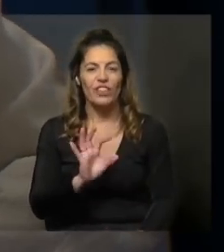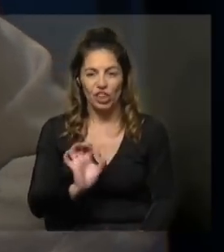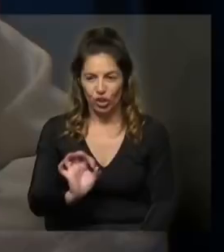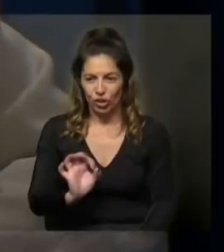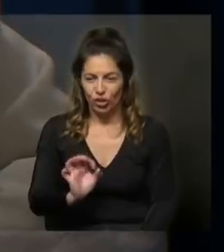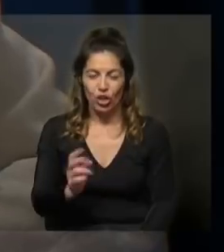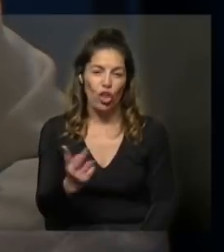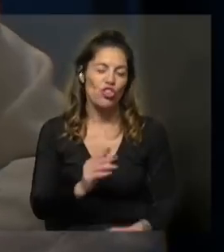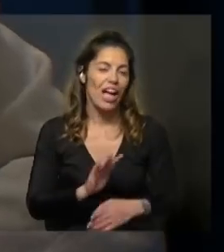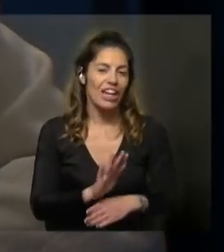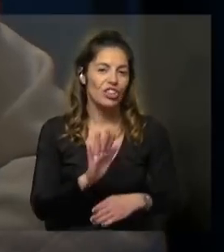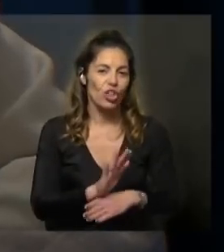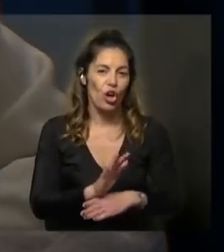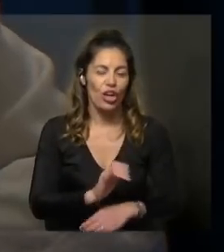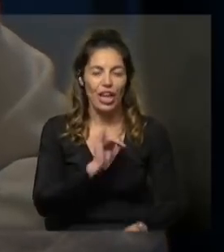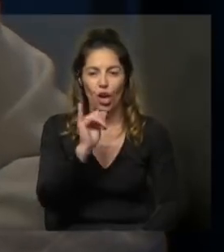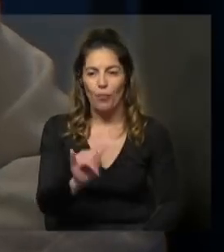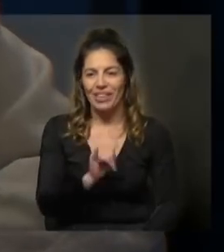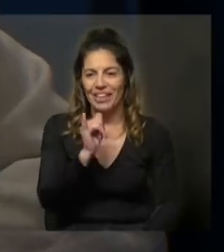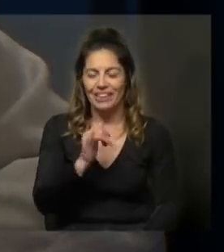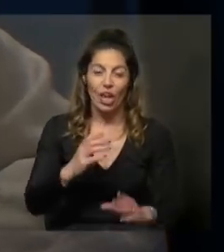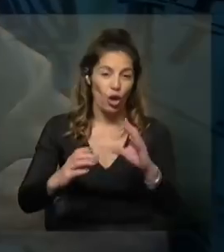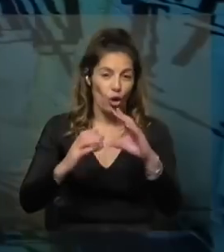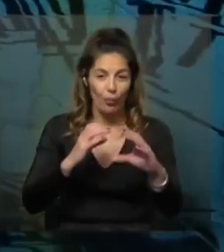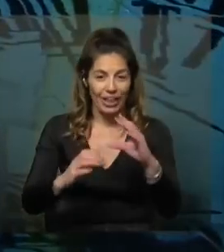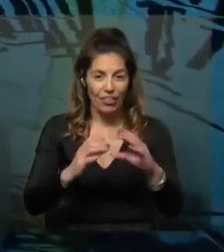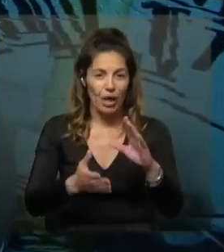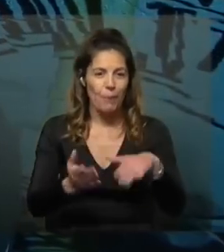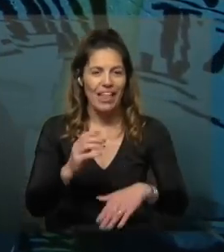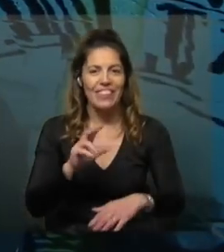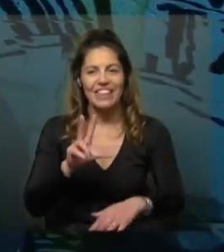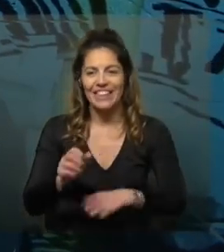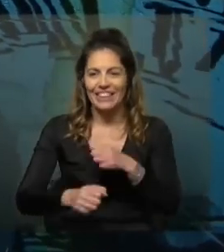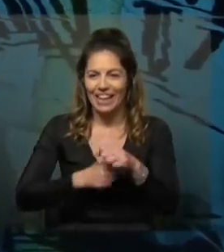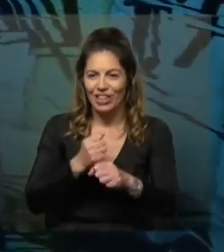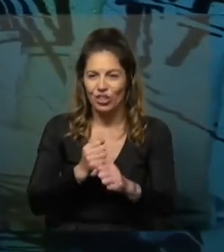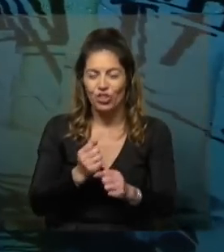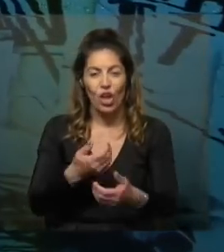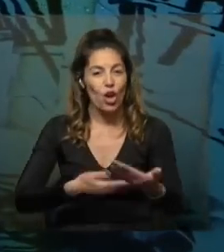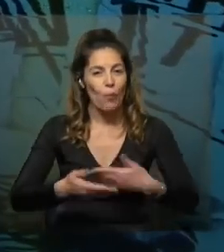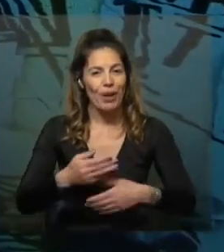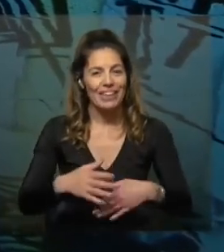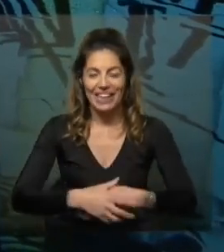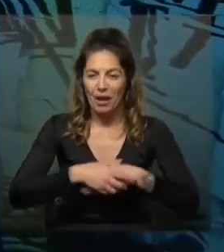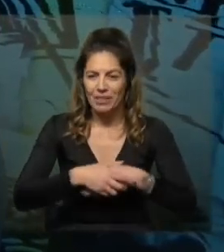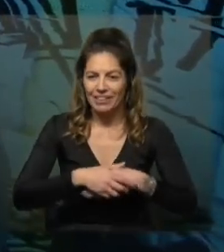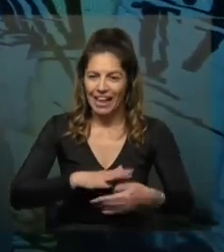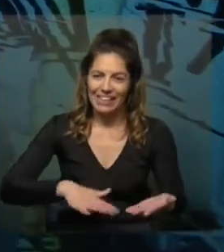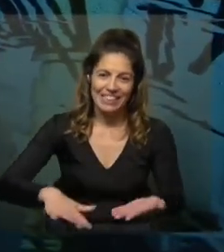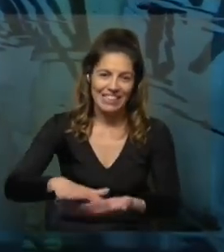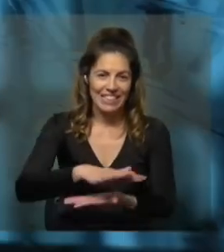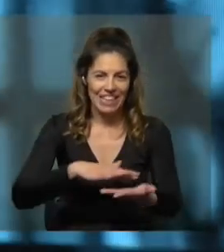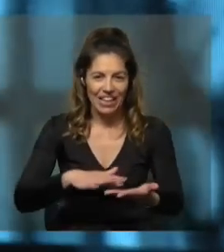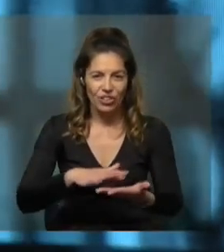actores comediantes comunicadores desde hace más de 30 años comparten amistad y escenarios condujeron